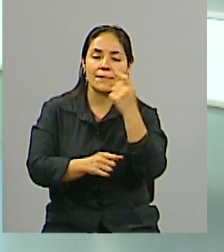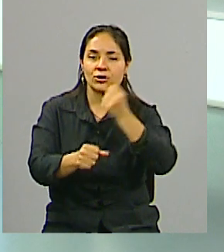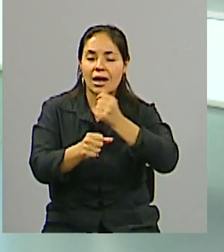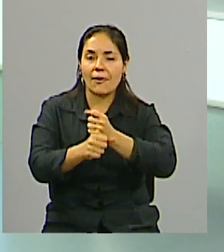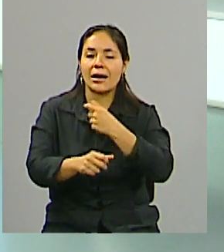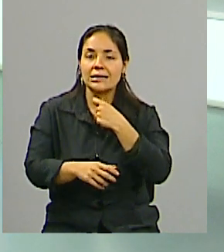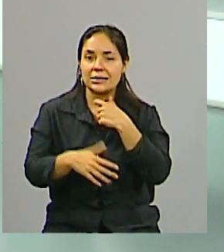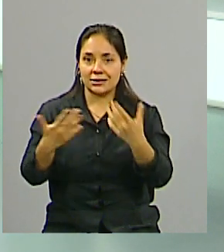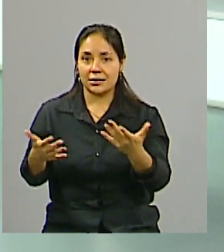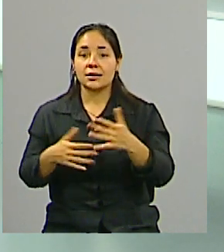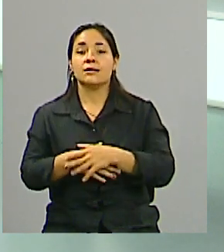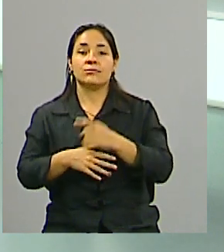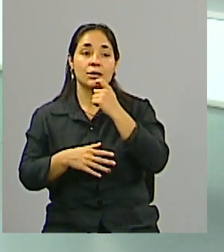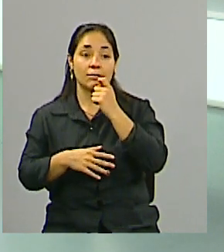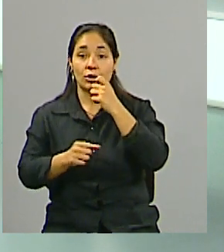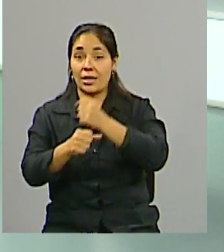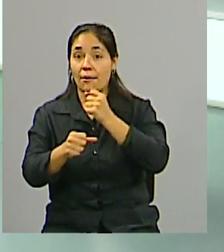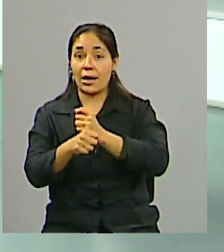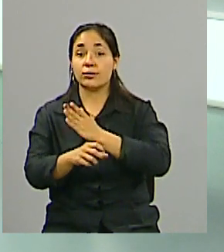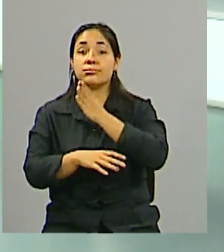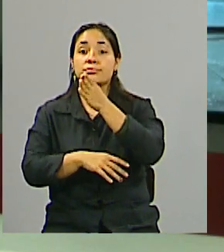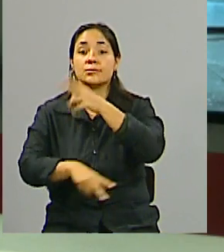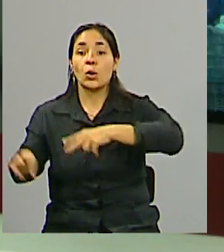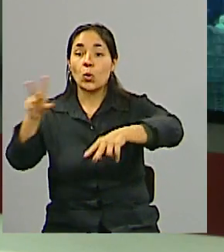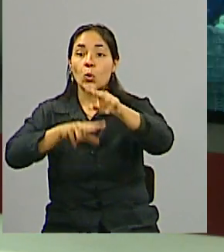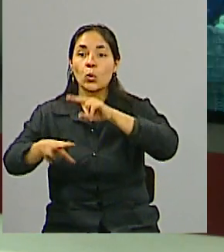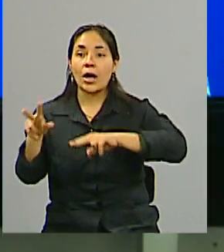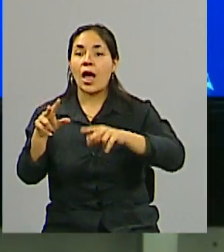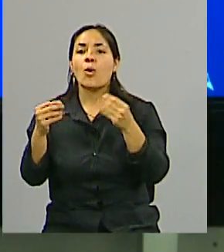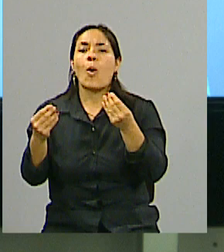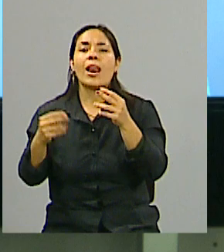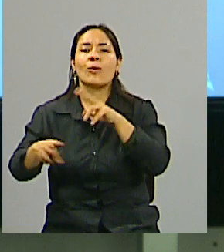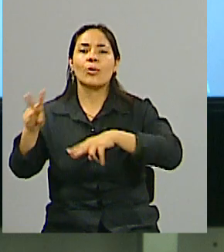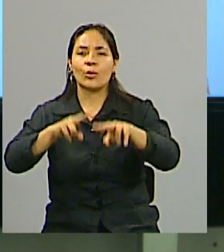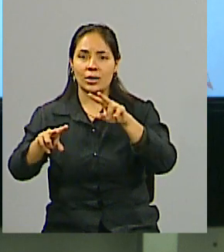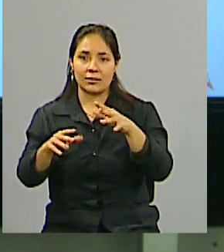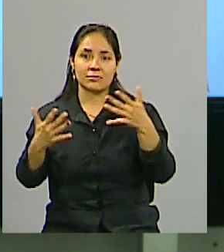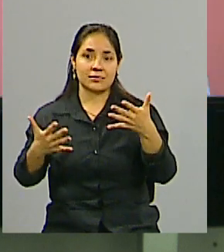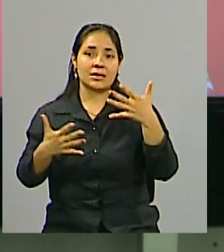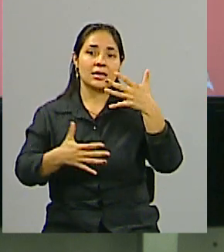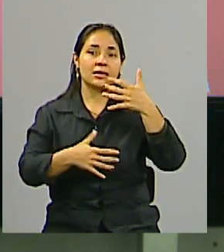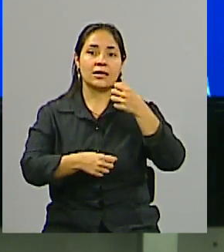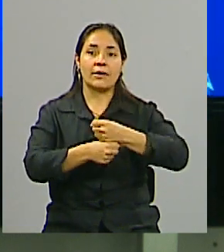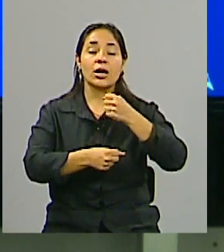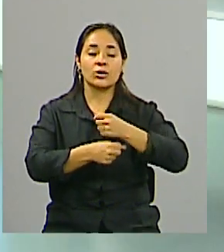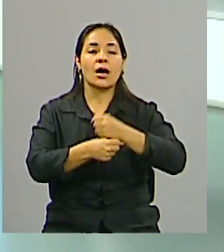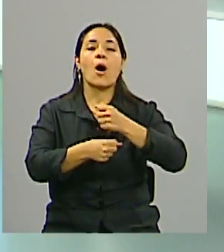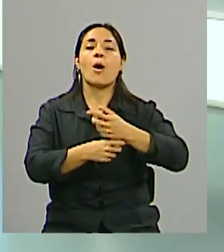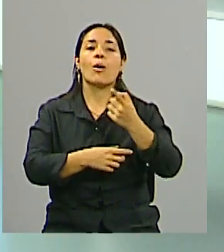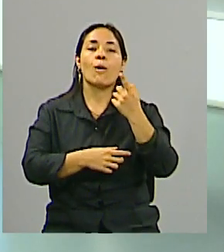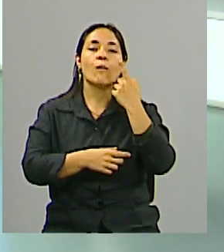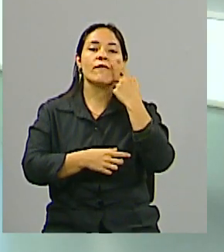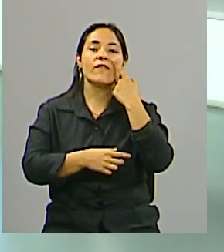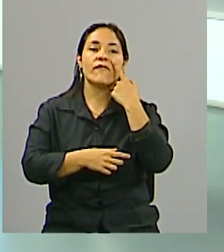Cuando la gente va a buscar trabajo, ¿qué es lo que busca? Busca trabajos que le posibiliten vivir.